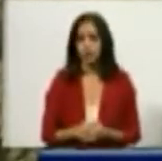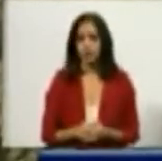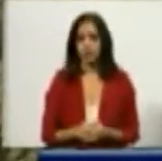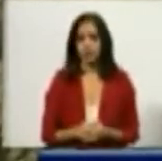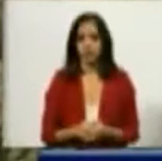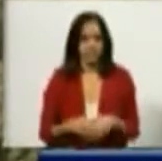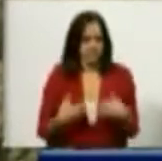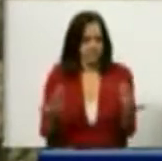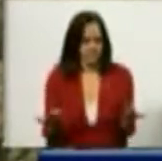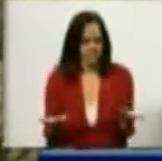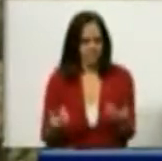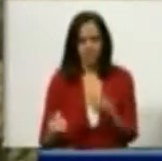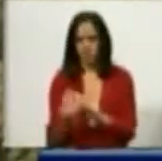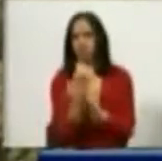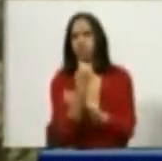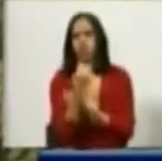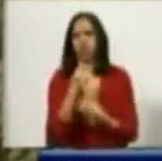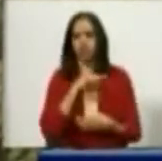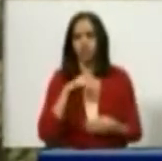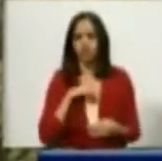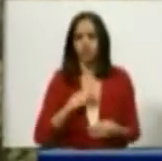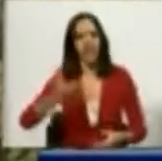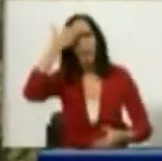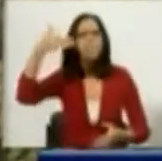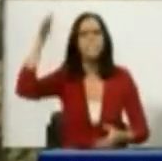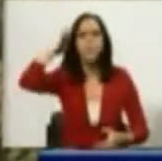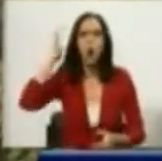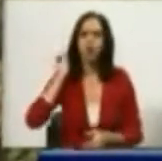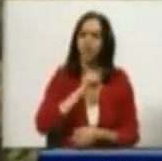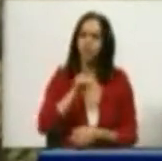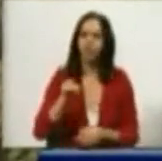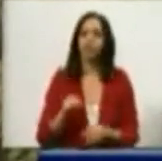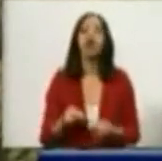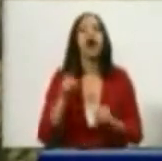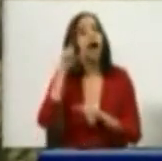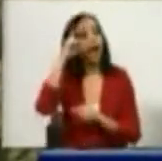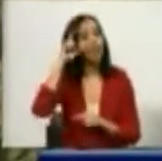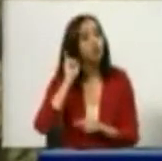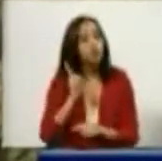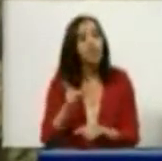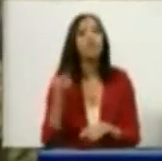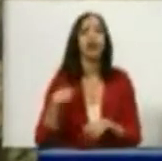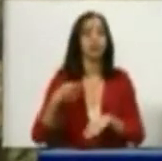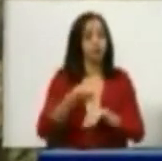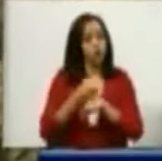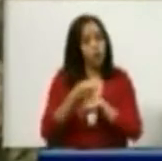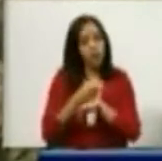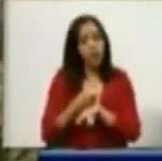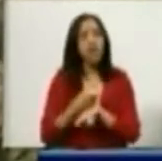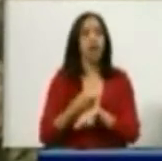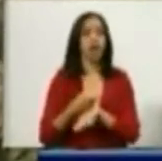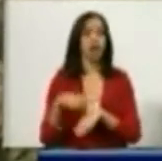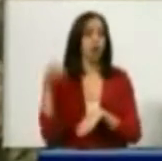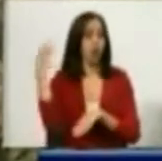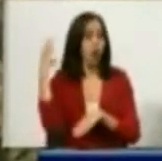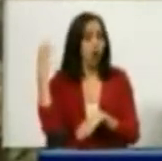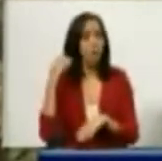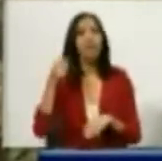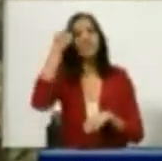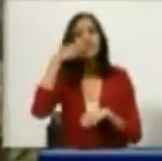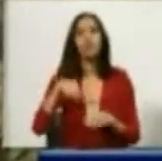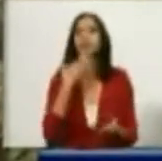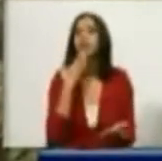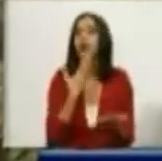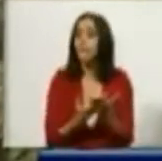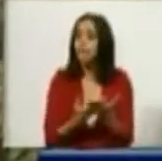de qué nos estarían acusando a nosotros y hipócritas y fariseos algún día vas a tener que gobernar Iván Duque y ese pueblo te va a exigir